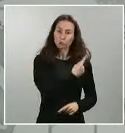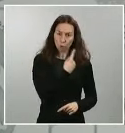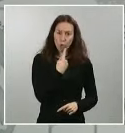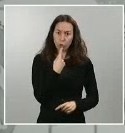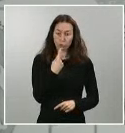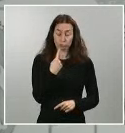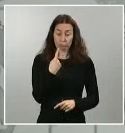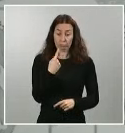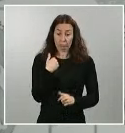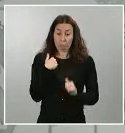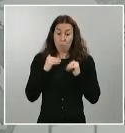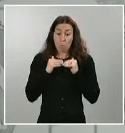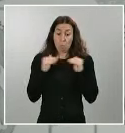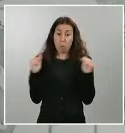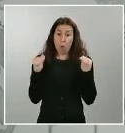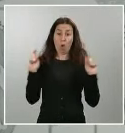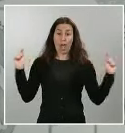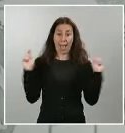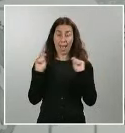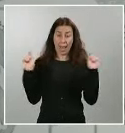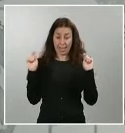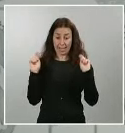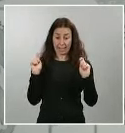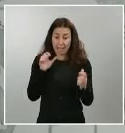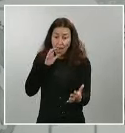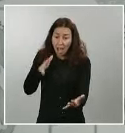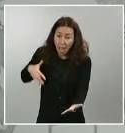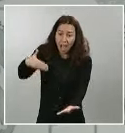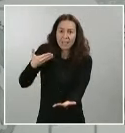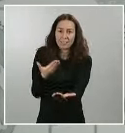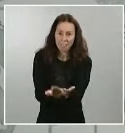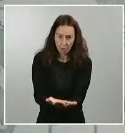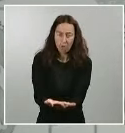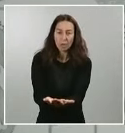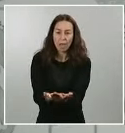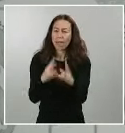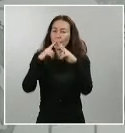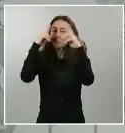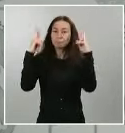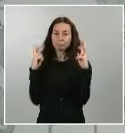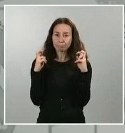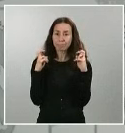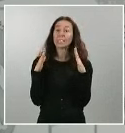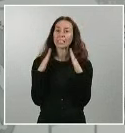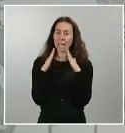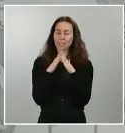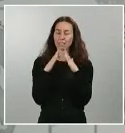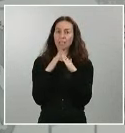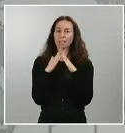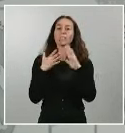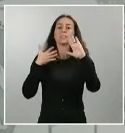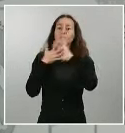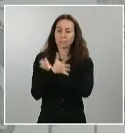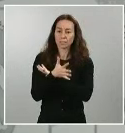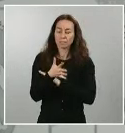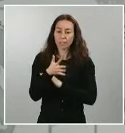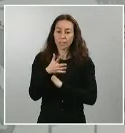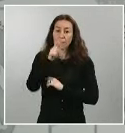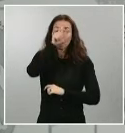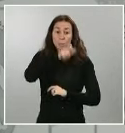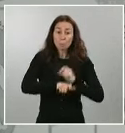vez el estado de alarma y desde que estamos confinados en nuestros hogares. Y que eso signifique que menos personas lleguen a